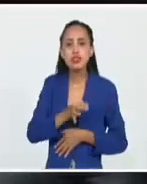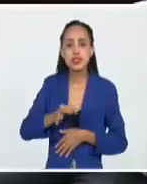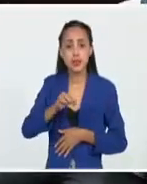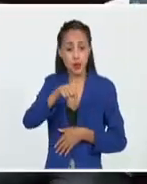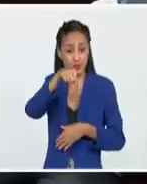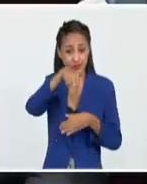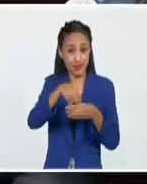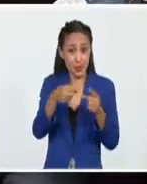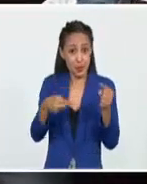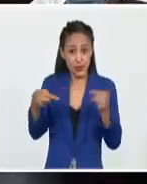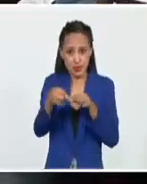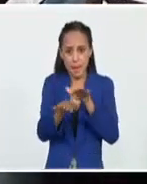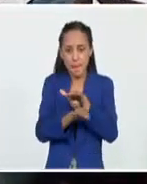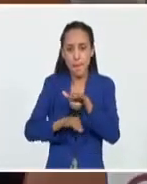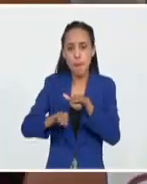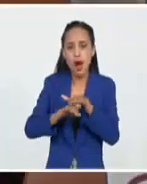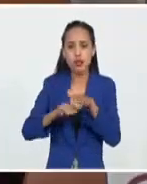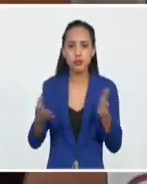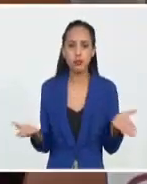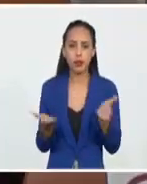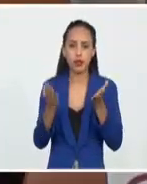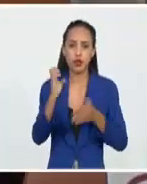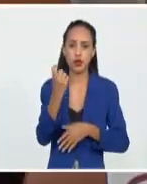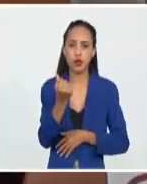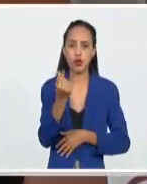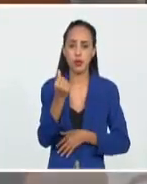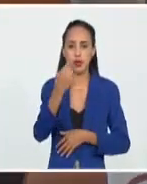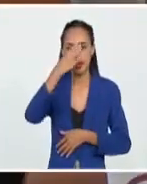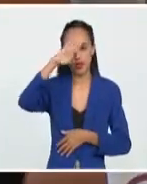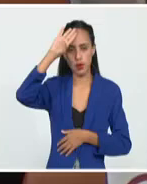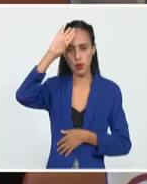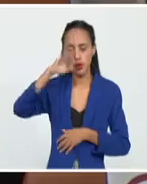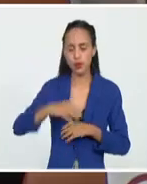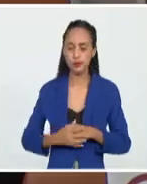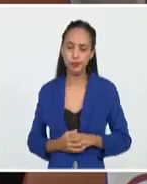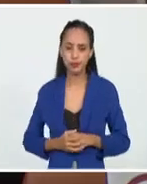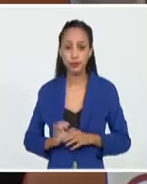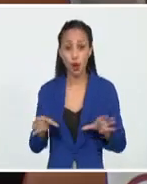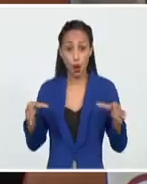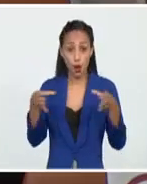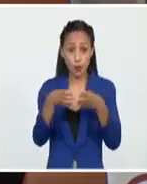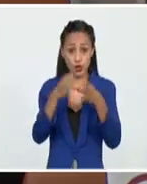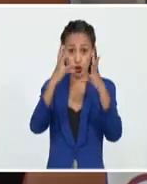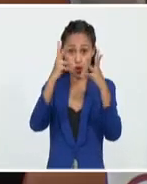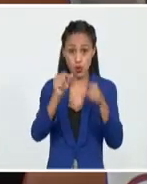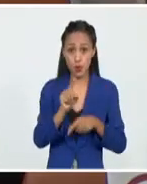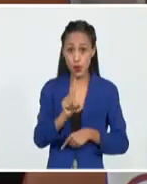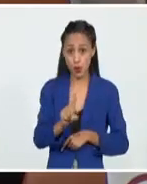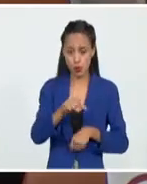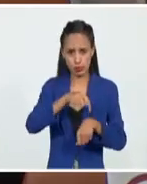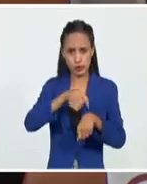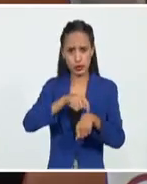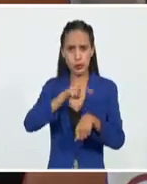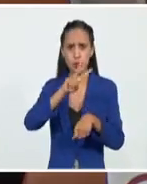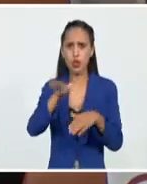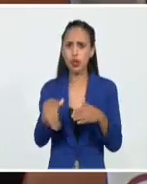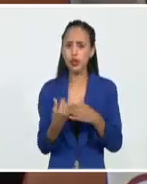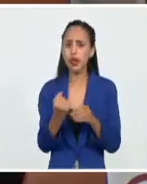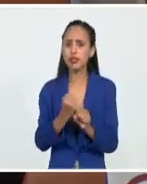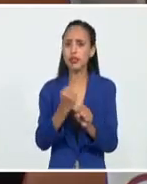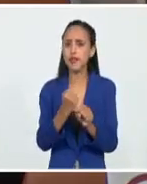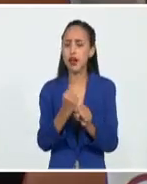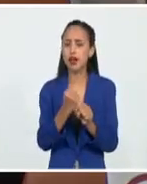para el crecimiento de la economía nacional. La comisión número uno, en los 2 días que estuvo trabajando, evaluó cómo